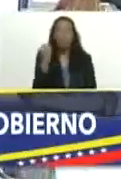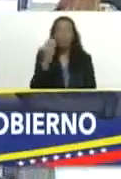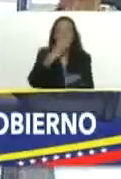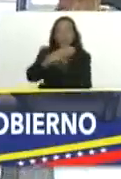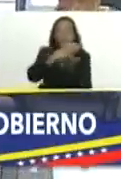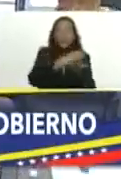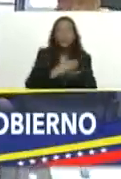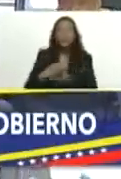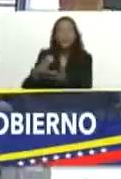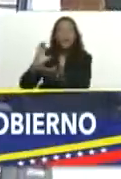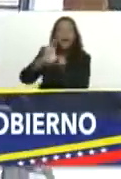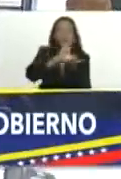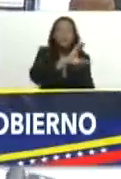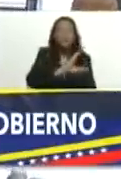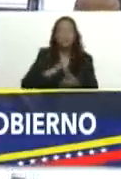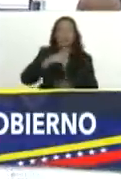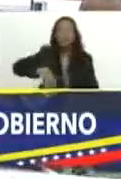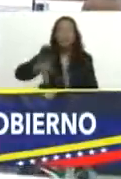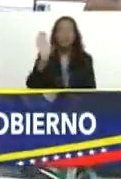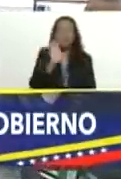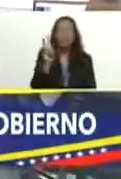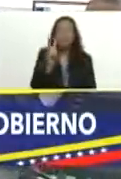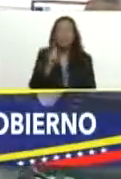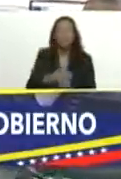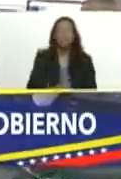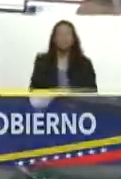más pobladas del país.